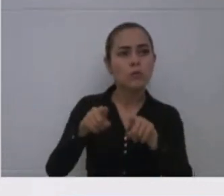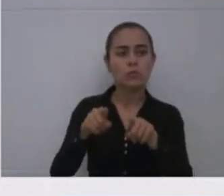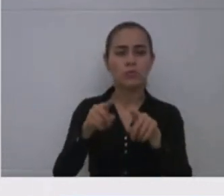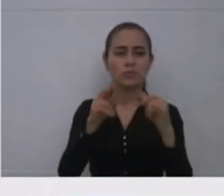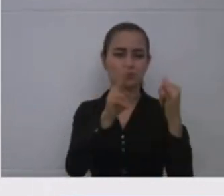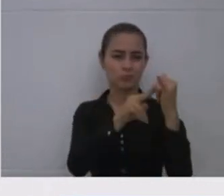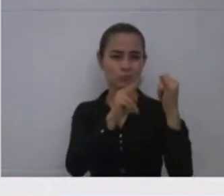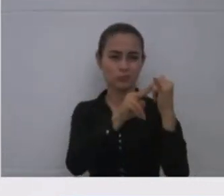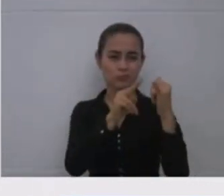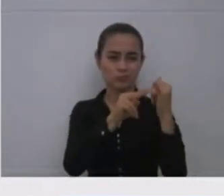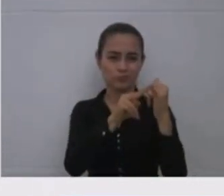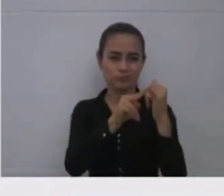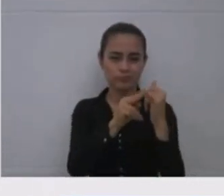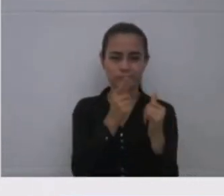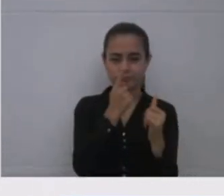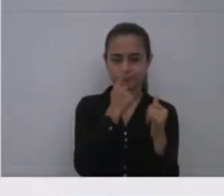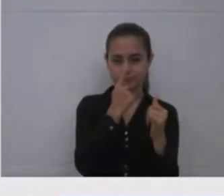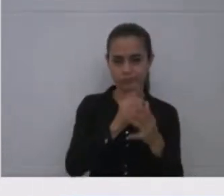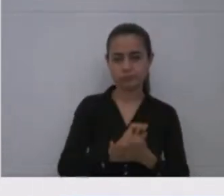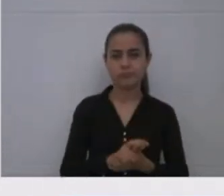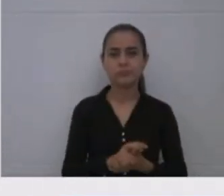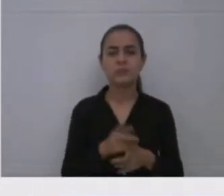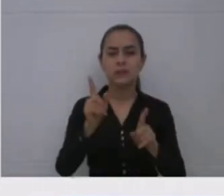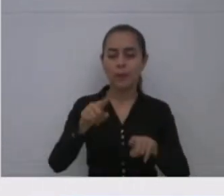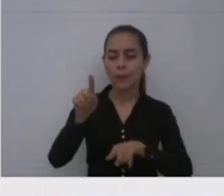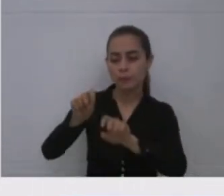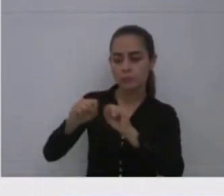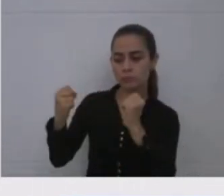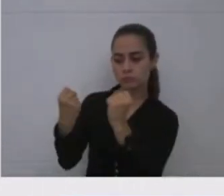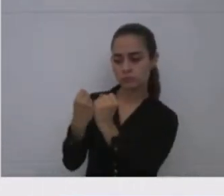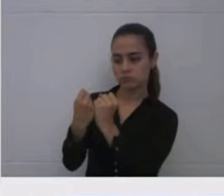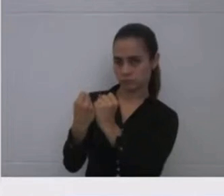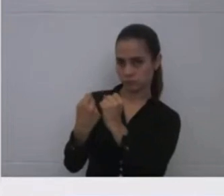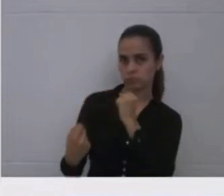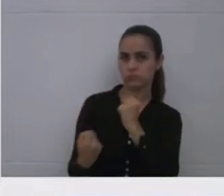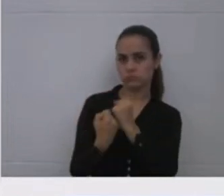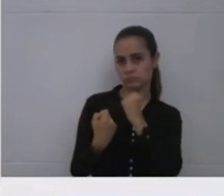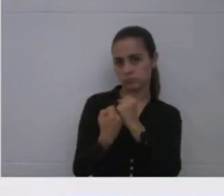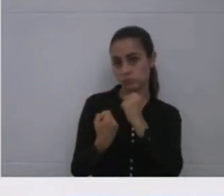YouTube, a mis colegas, compañeros, compañeras,